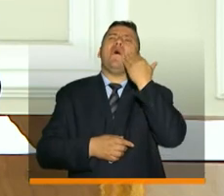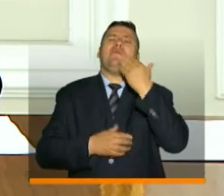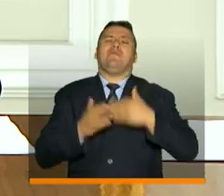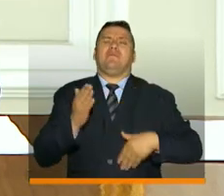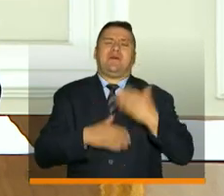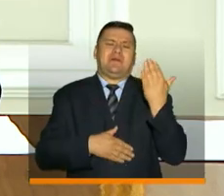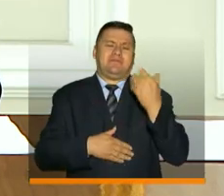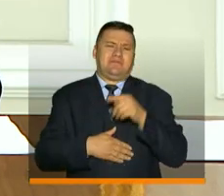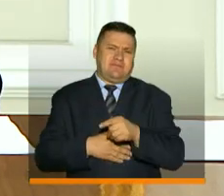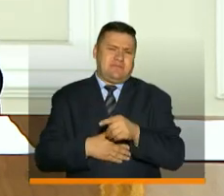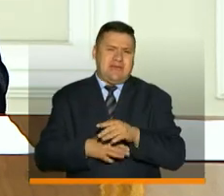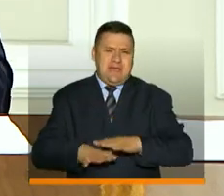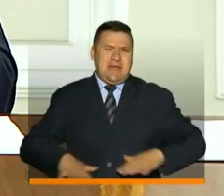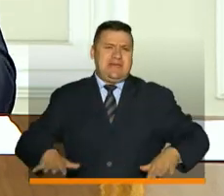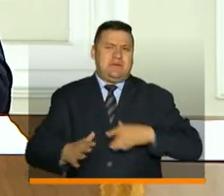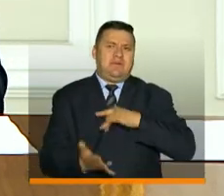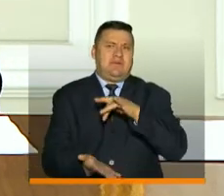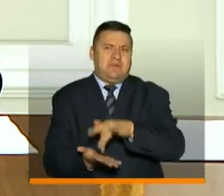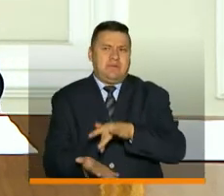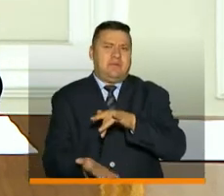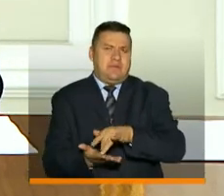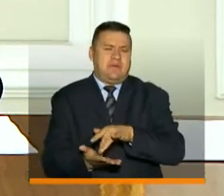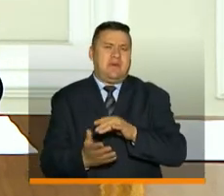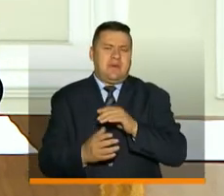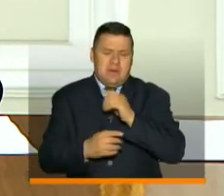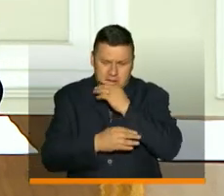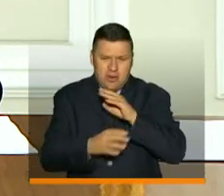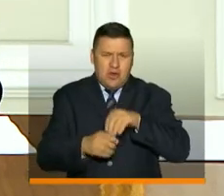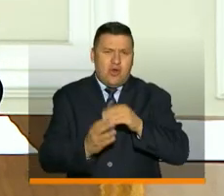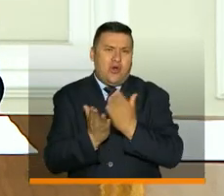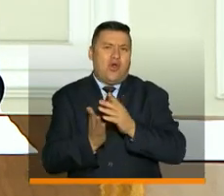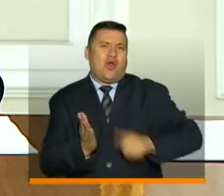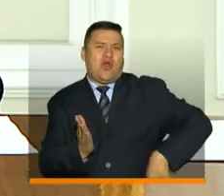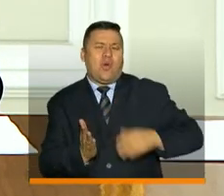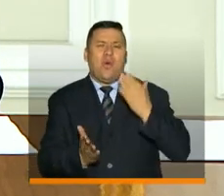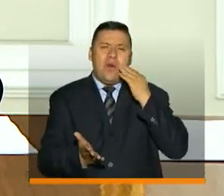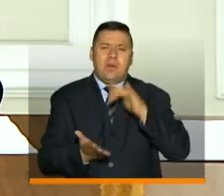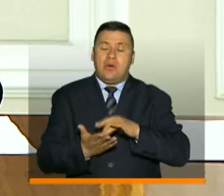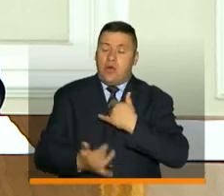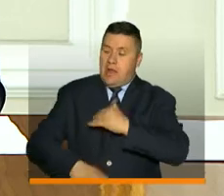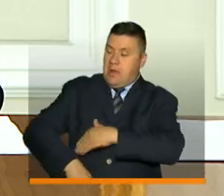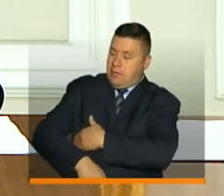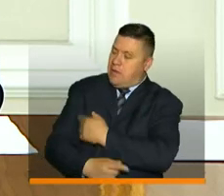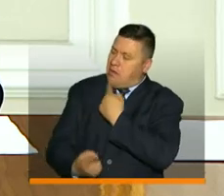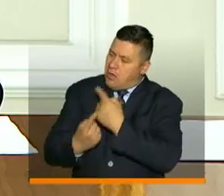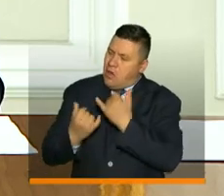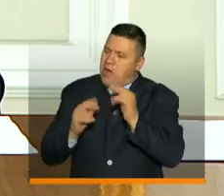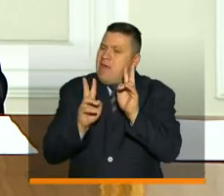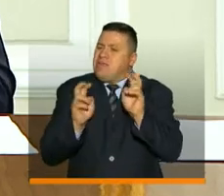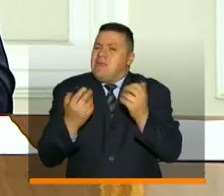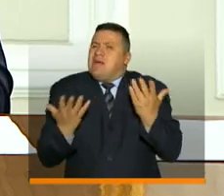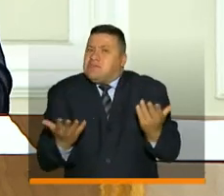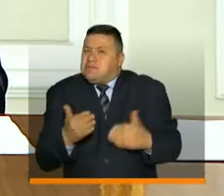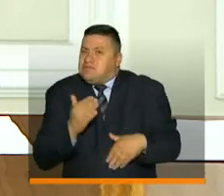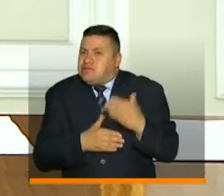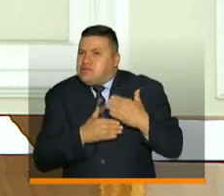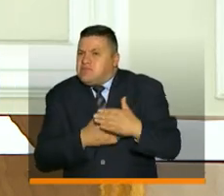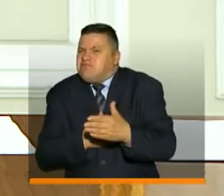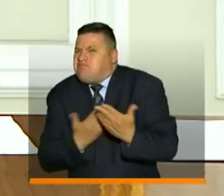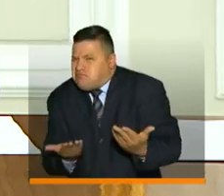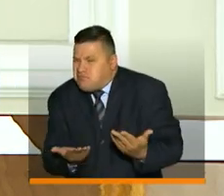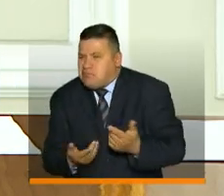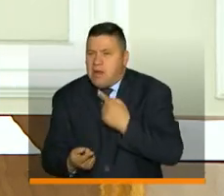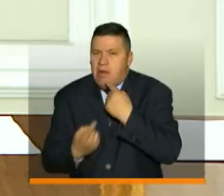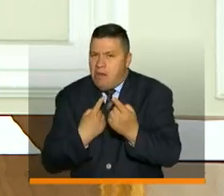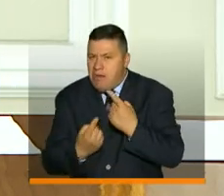a empezar a darles espacios presenciales a los niños en los colegios. Hoy le he pedido a la ministra que hablemos de ese tema, que hablemos también de